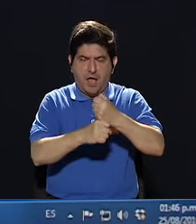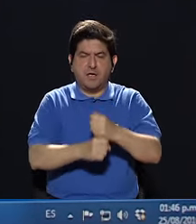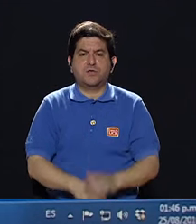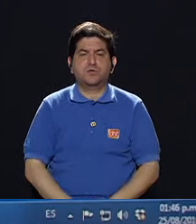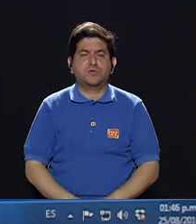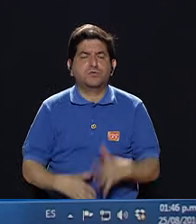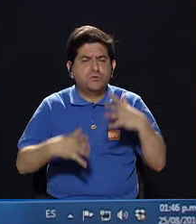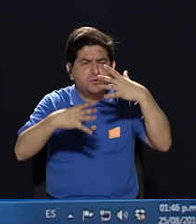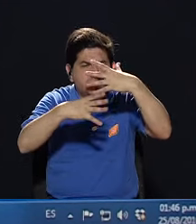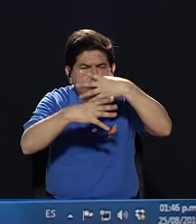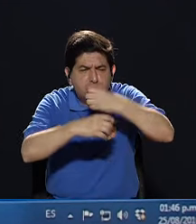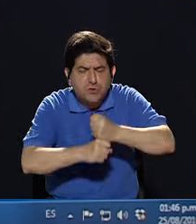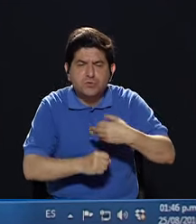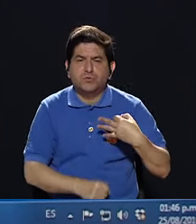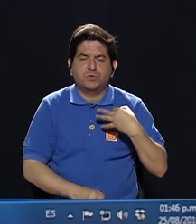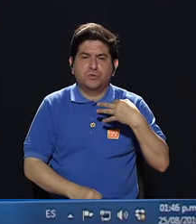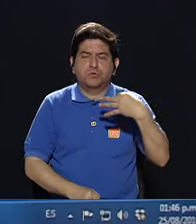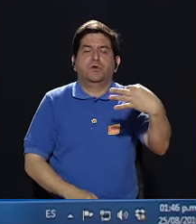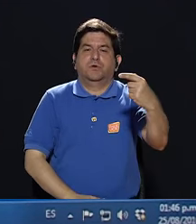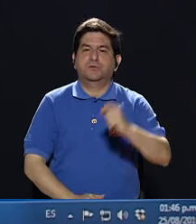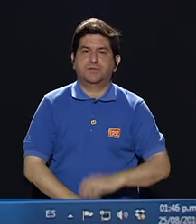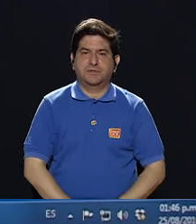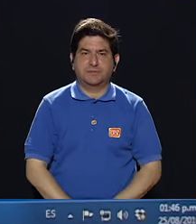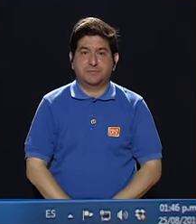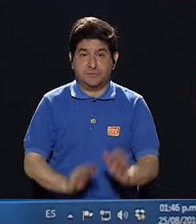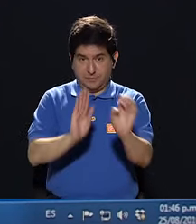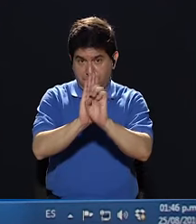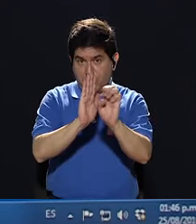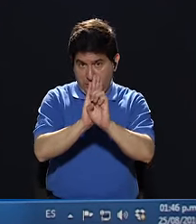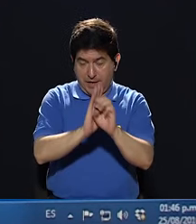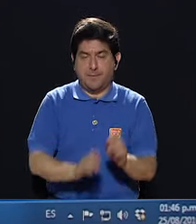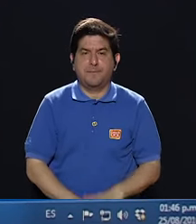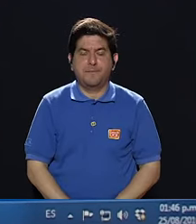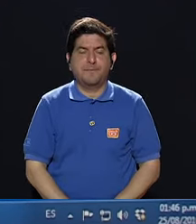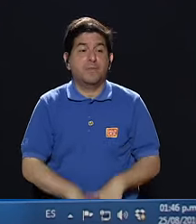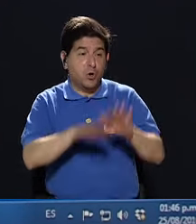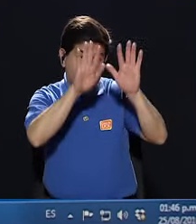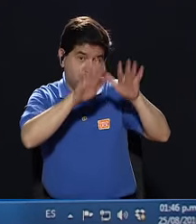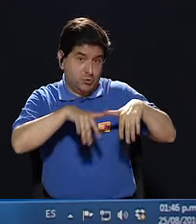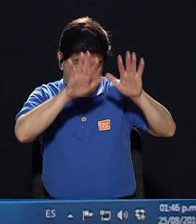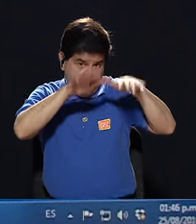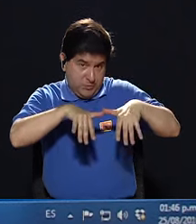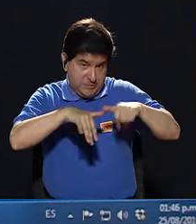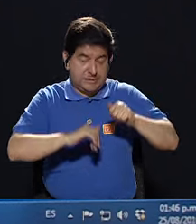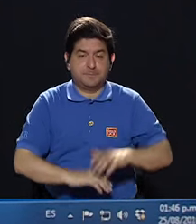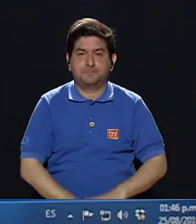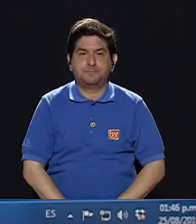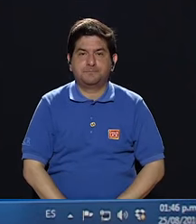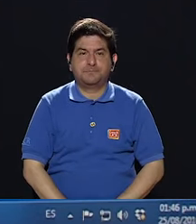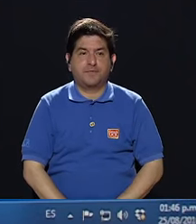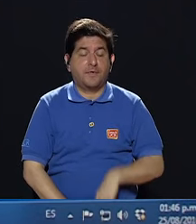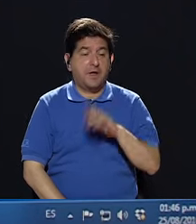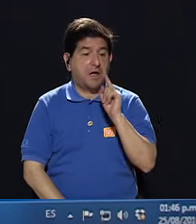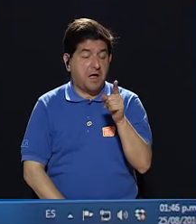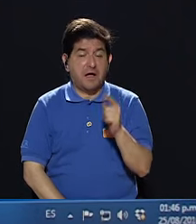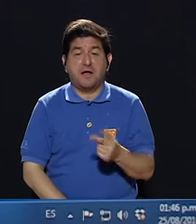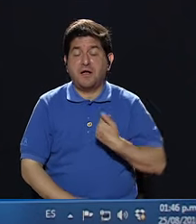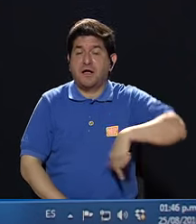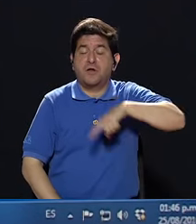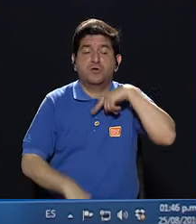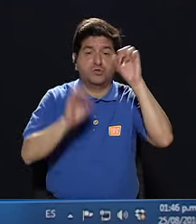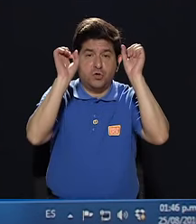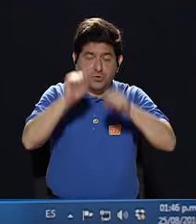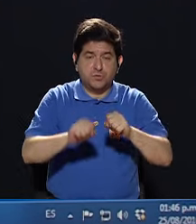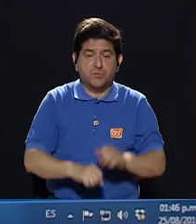elaborados para tener los resúmenes diarios. Por ejemplo, si tomamos el de las precipitaciones, entonces